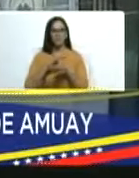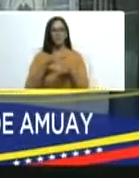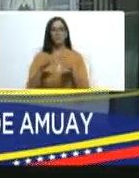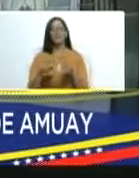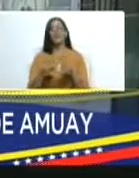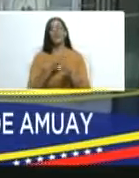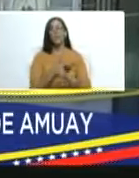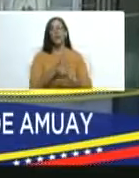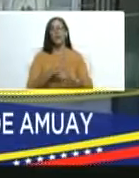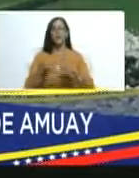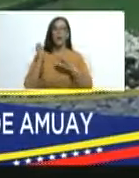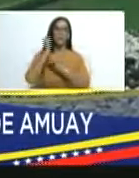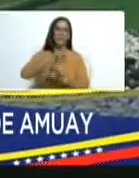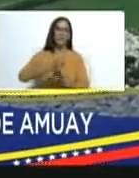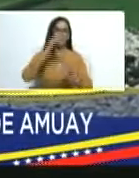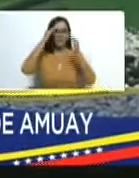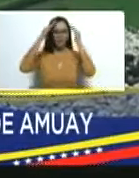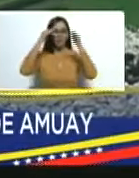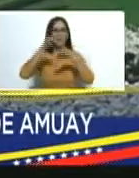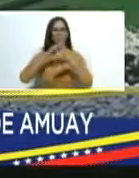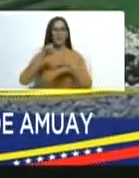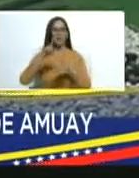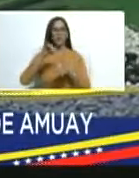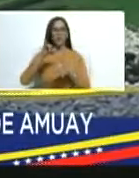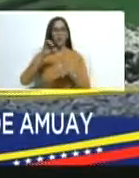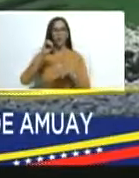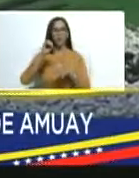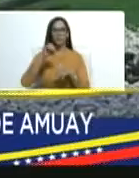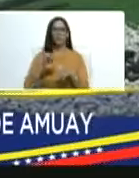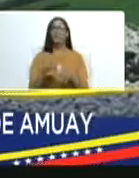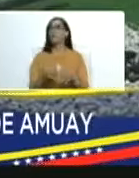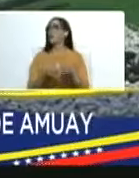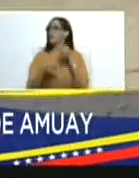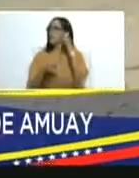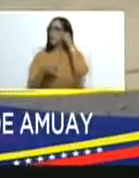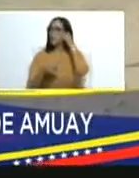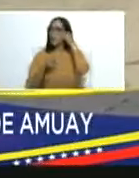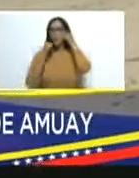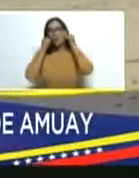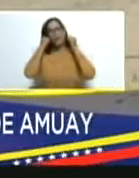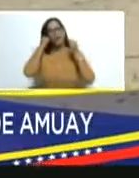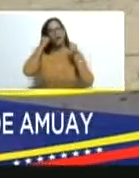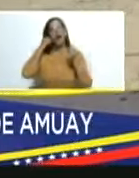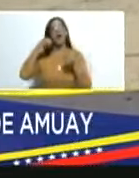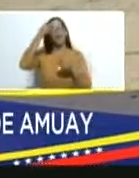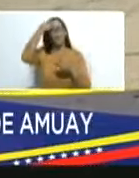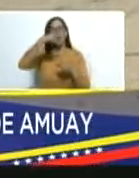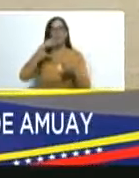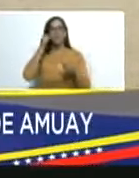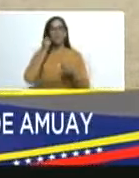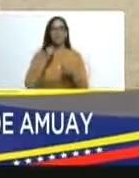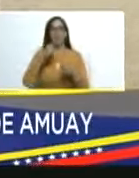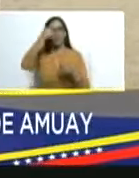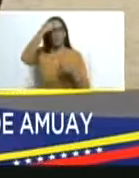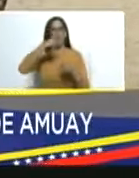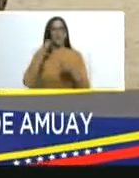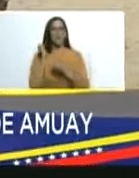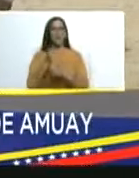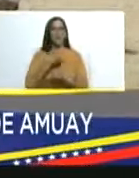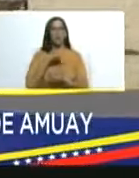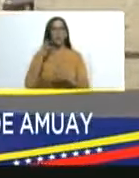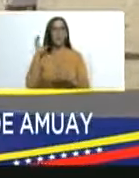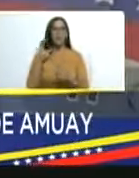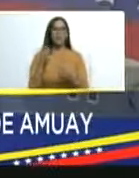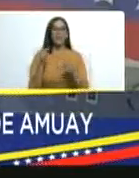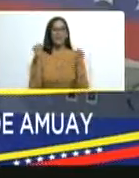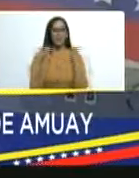la Pesca, saludar desde aquí al ministro López, al pueblo de Sucre, a todos los pueblos pesqueros de nuestro país. Estas freezer que